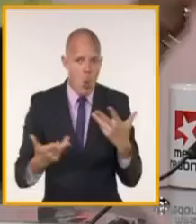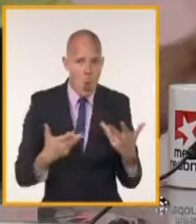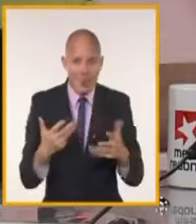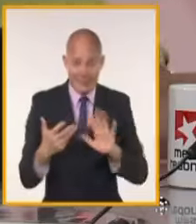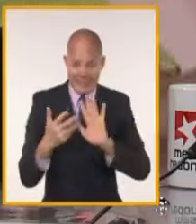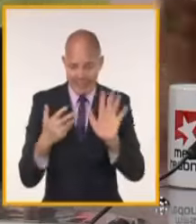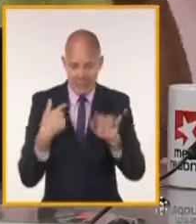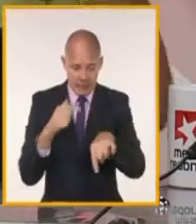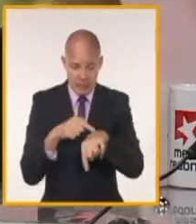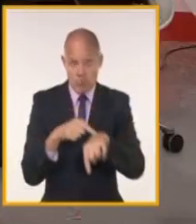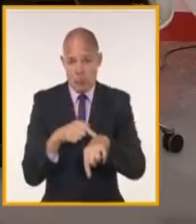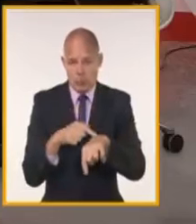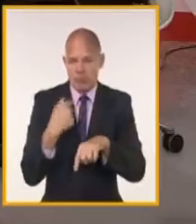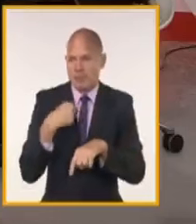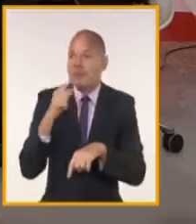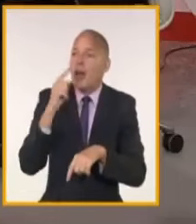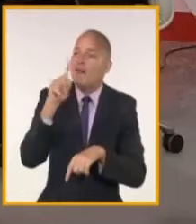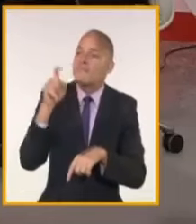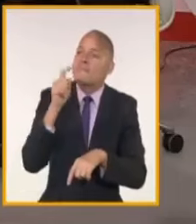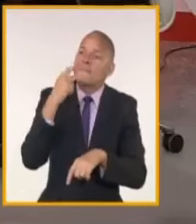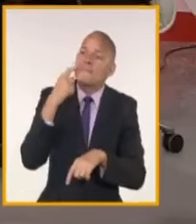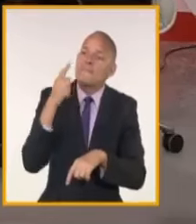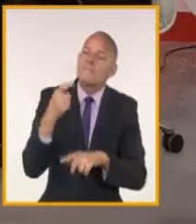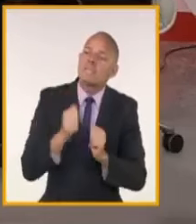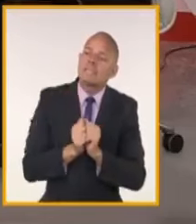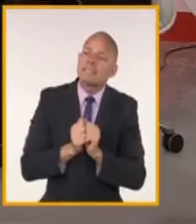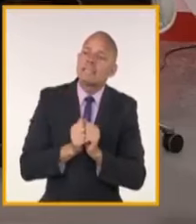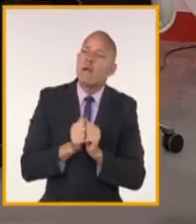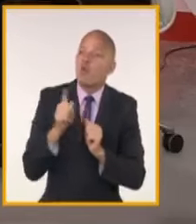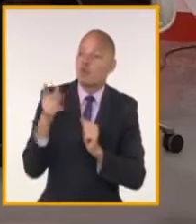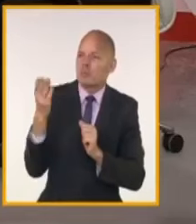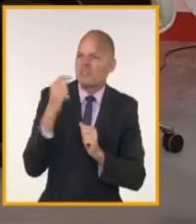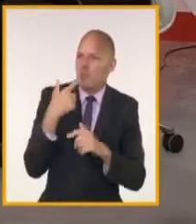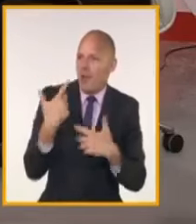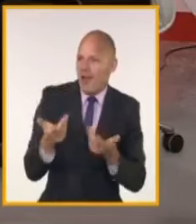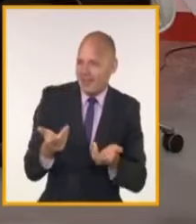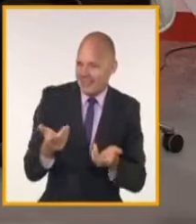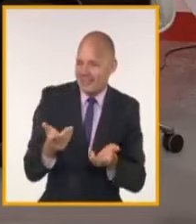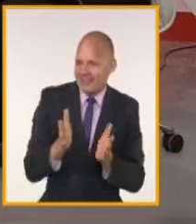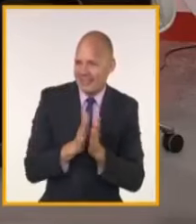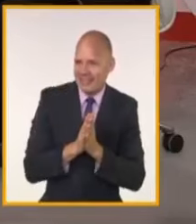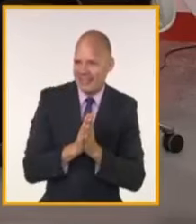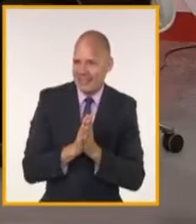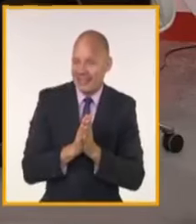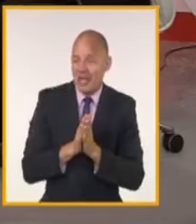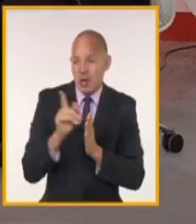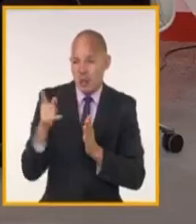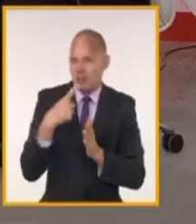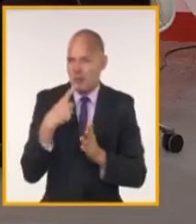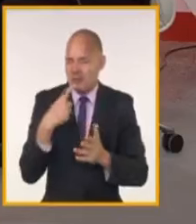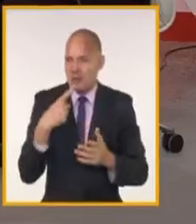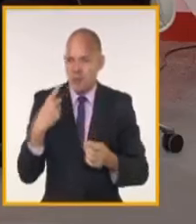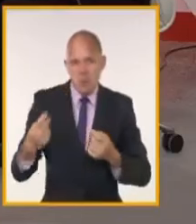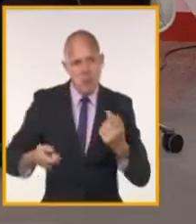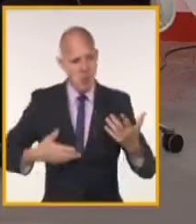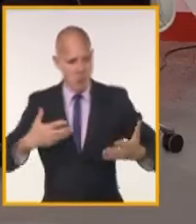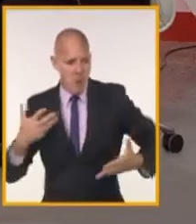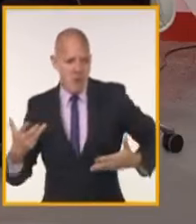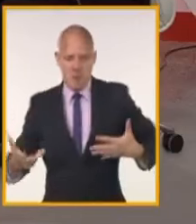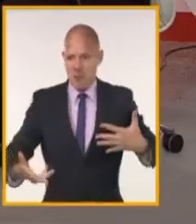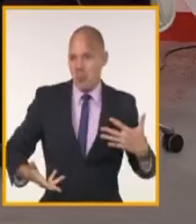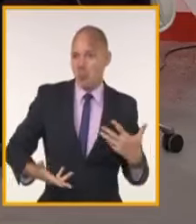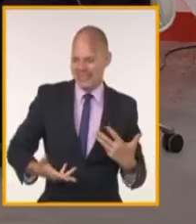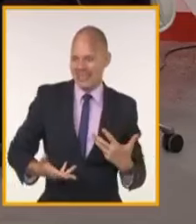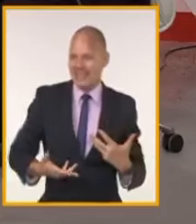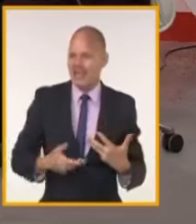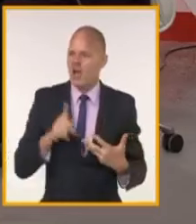porque me queda menos de 2 minutos usted me hablaba con mucho cariño apasionamiento de lo que están haciendo en la